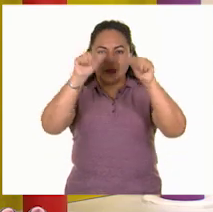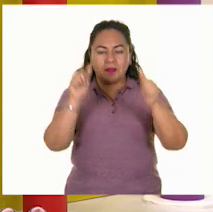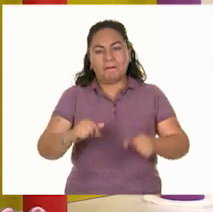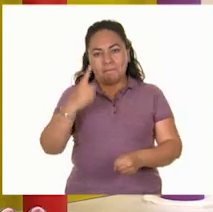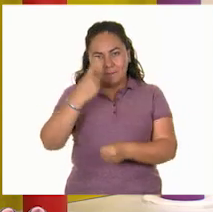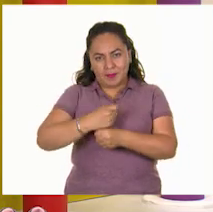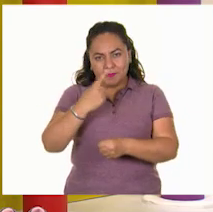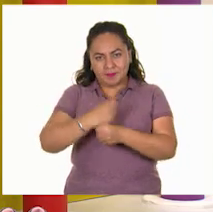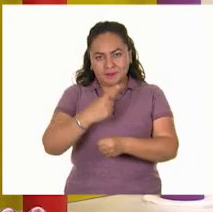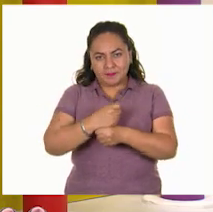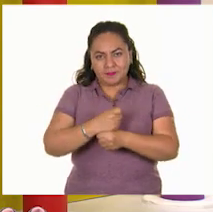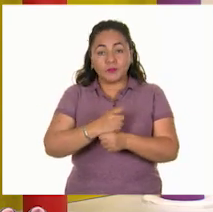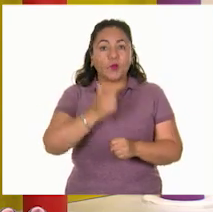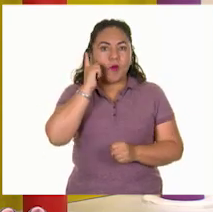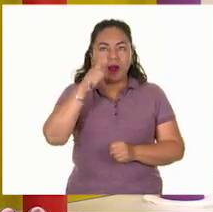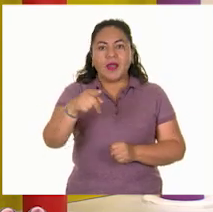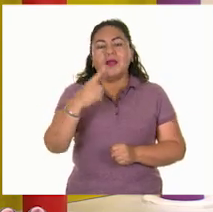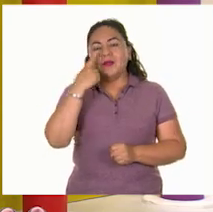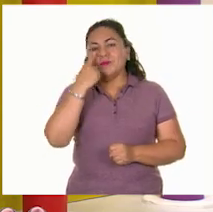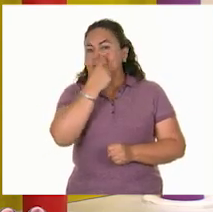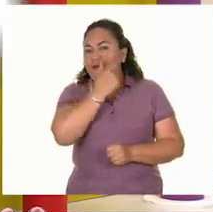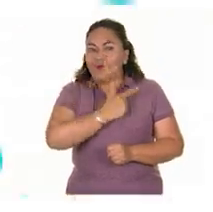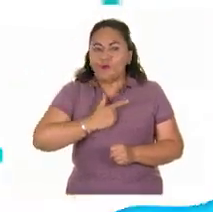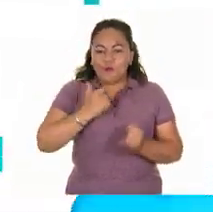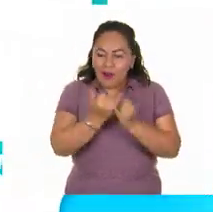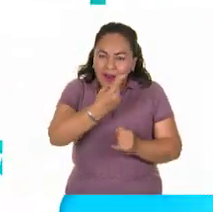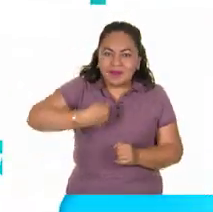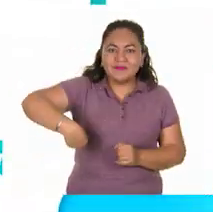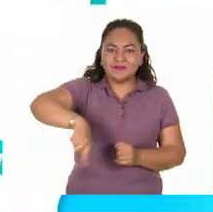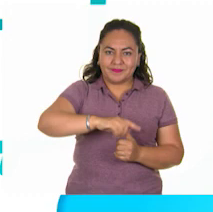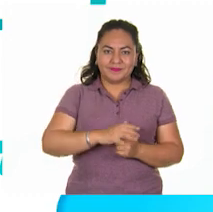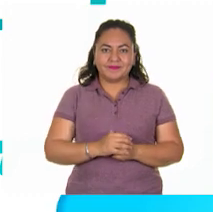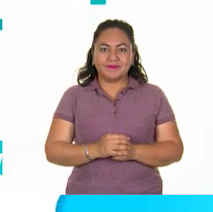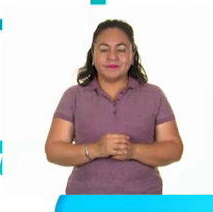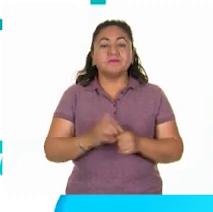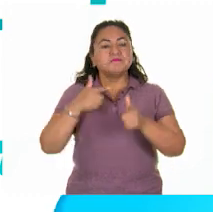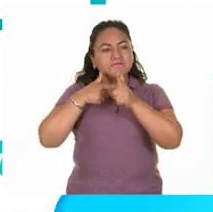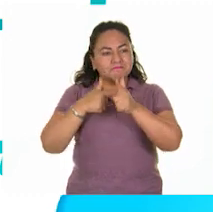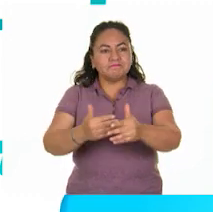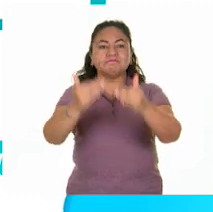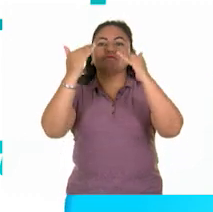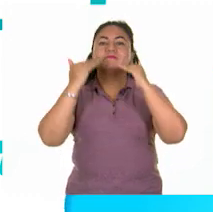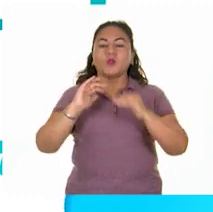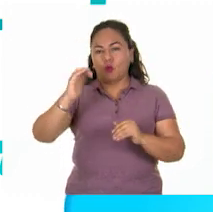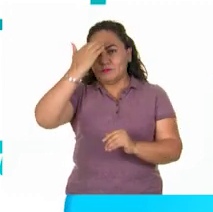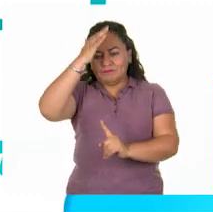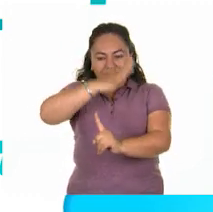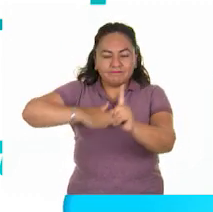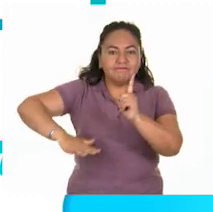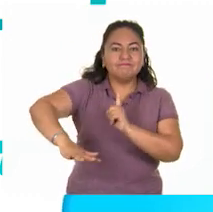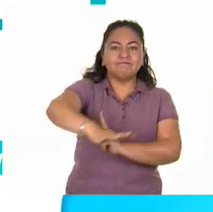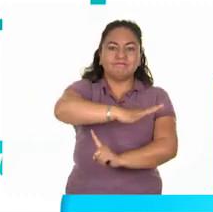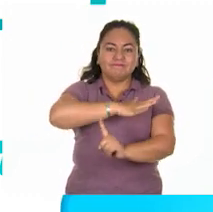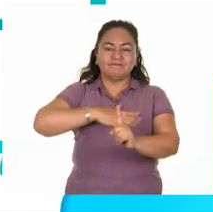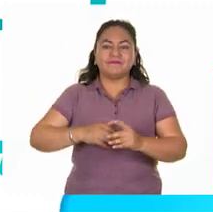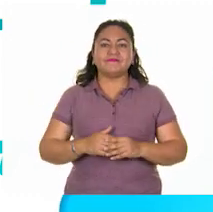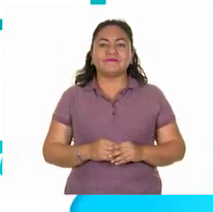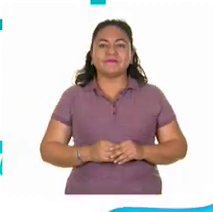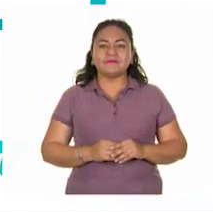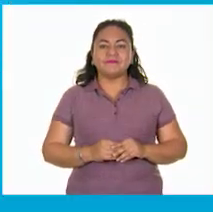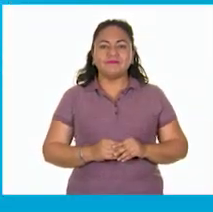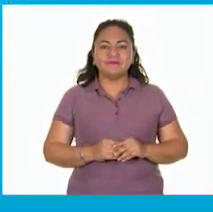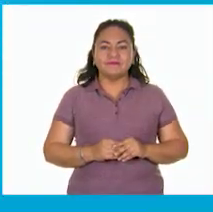primer grado. Espero que lo hayan disfrutado tanto como nosotros. Continuamos con Conocimiento del